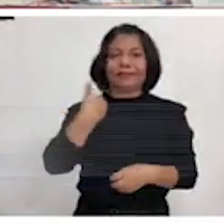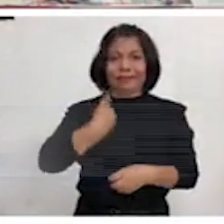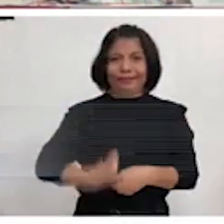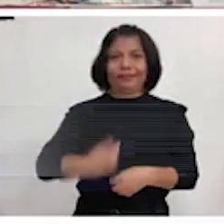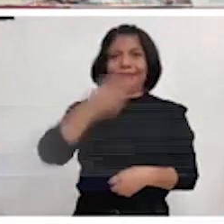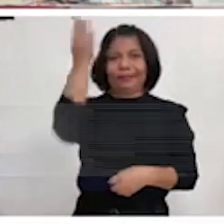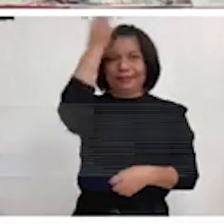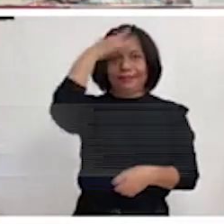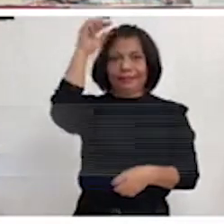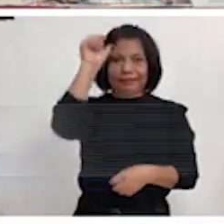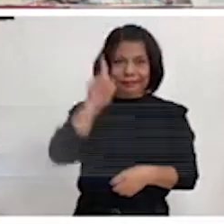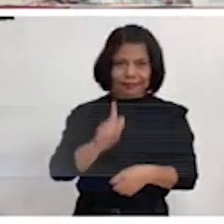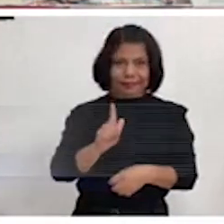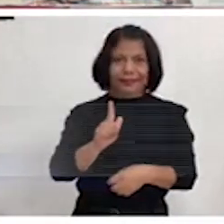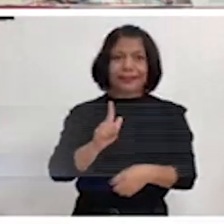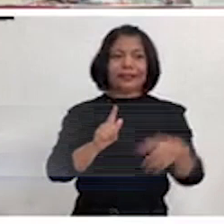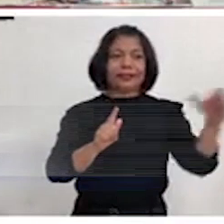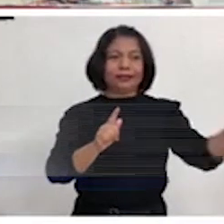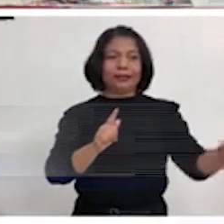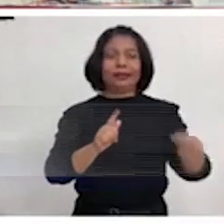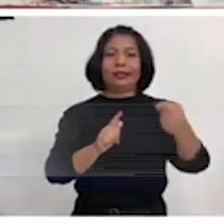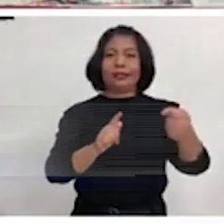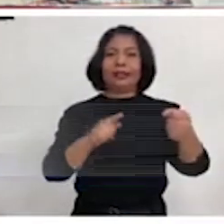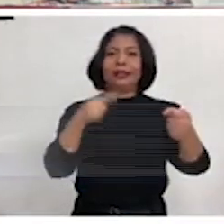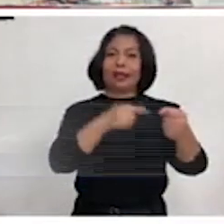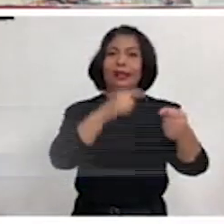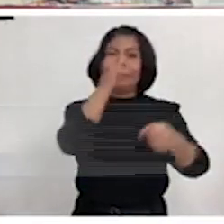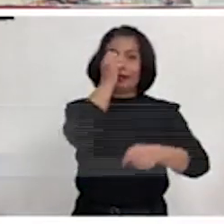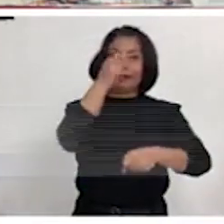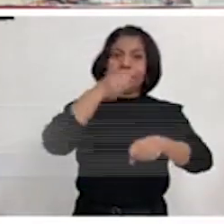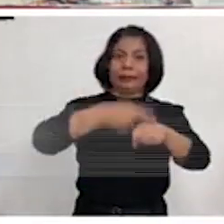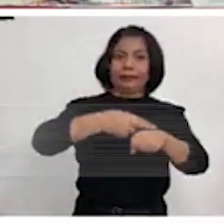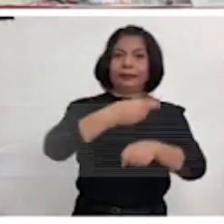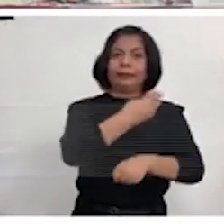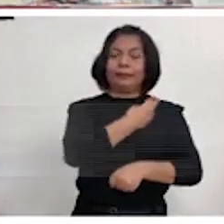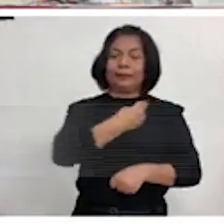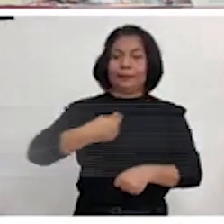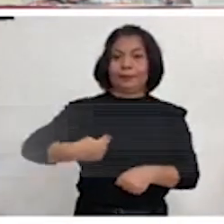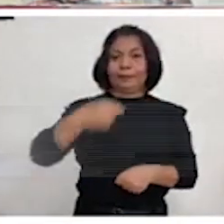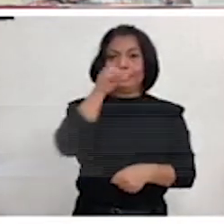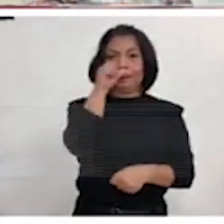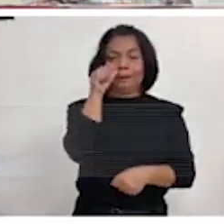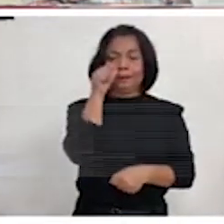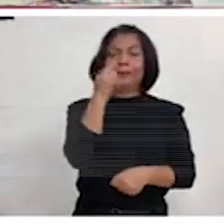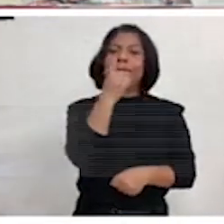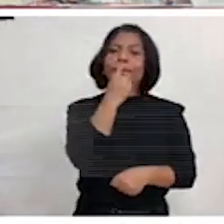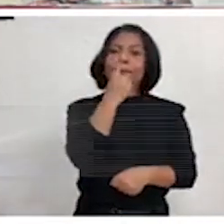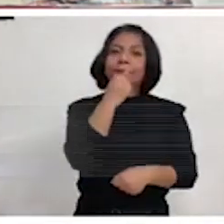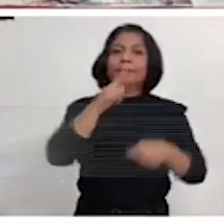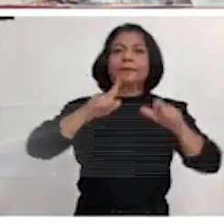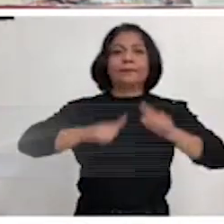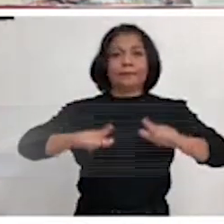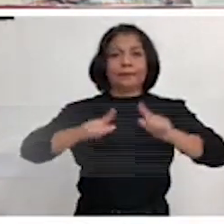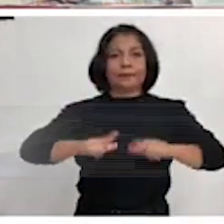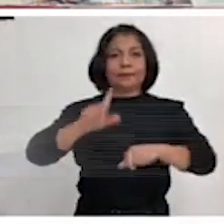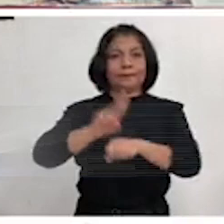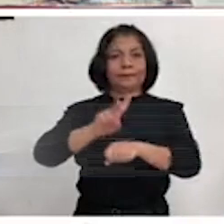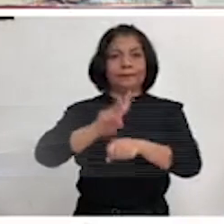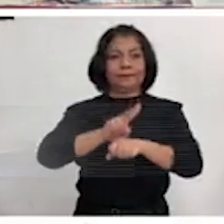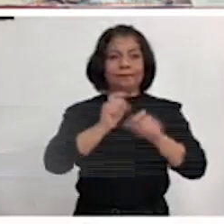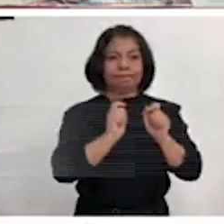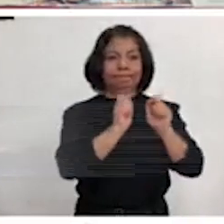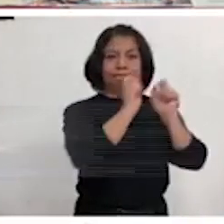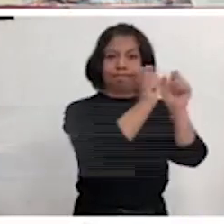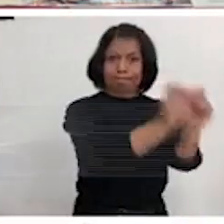de la persona para ocupar el cargo de secretario municipal de seguridad pública y tránsito en los términos del propio acuerdo y en su caso la